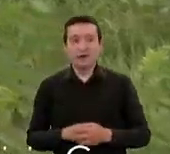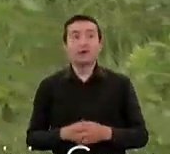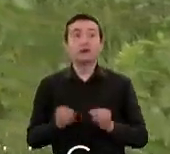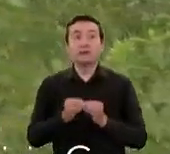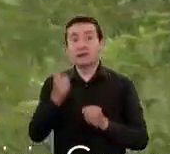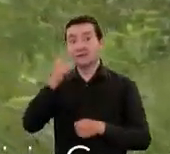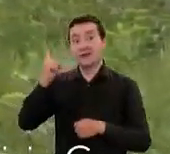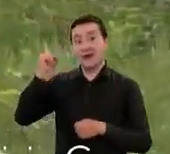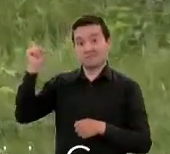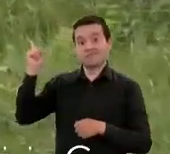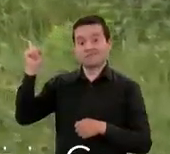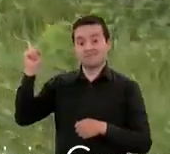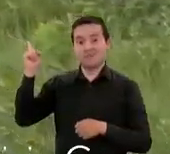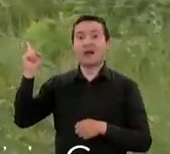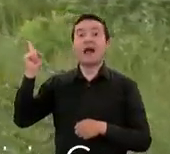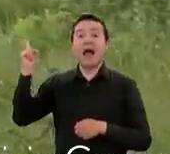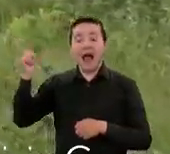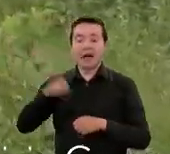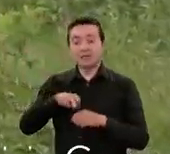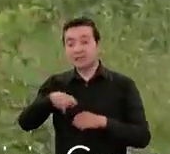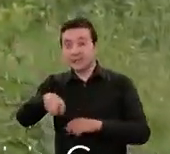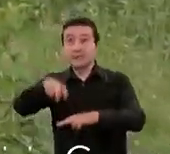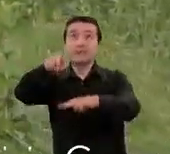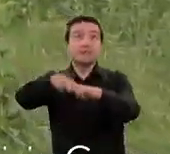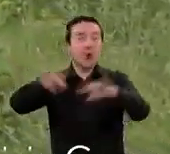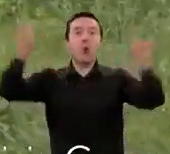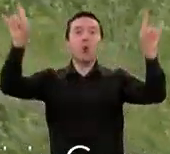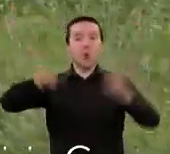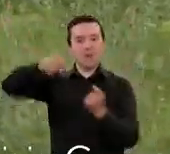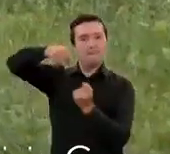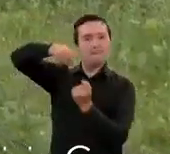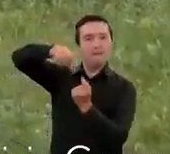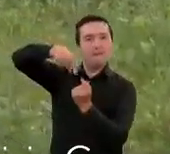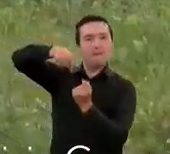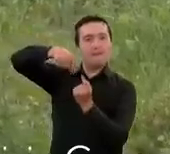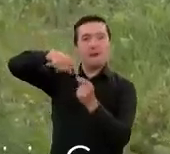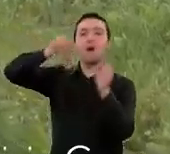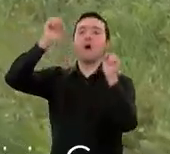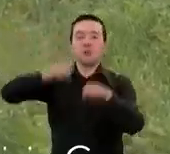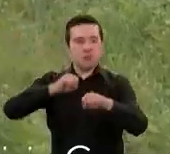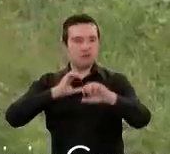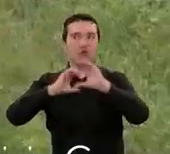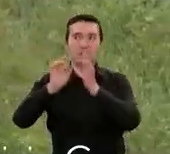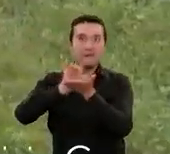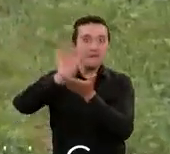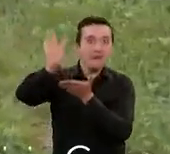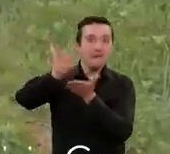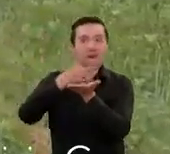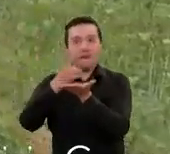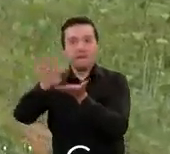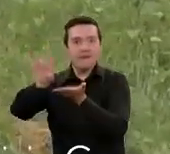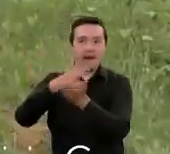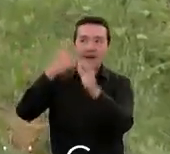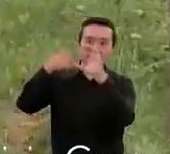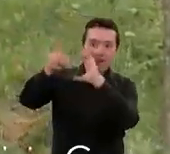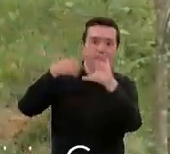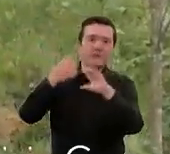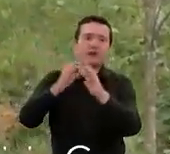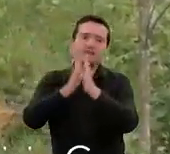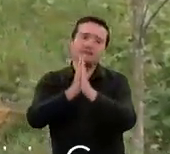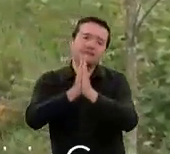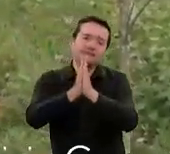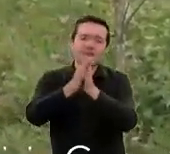es donde ellos logran poder enviar sus tareas, poder comunicarse con el mundo. Por eso piden urgente una señal,